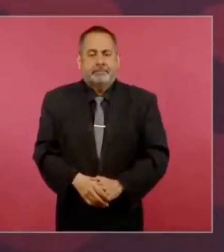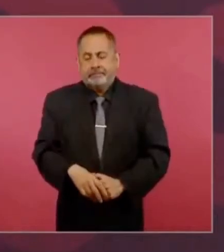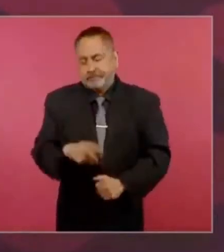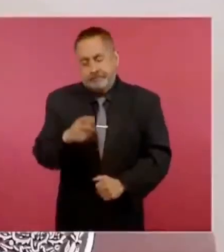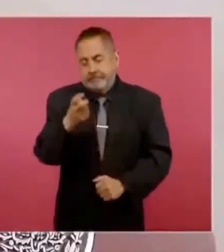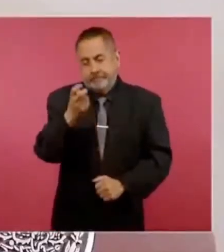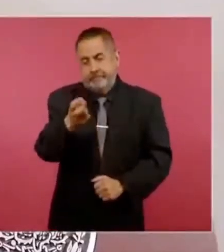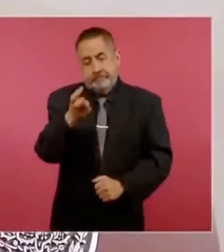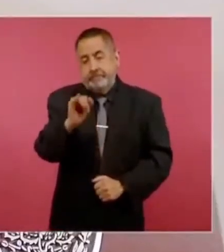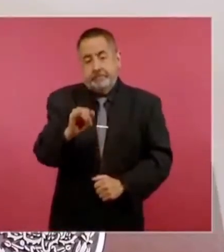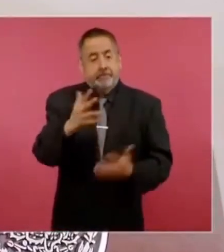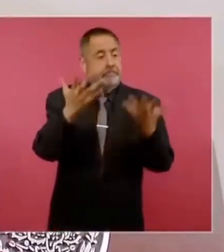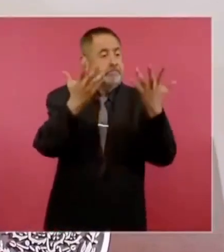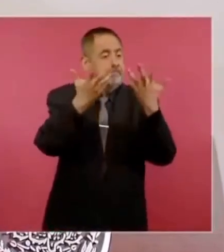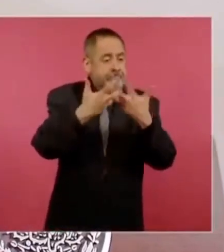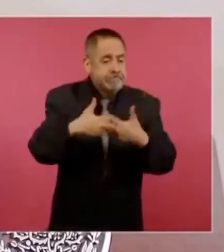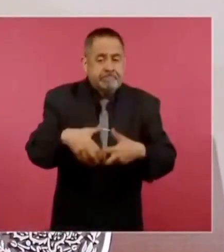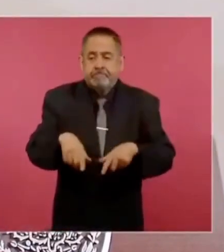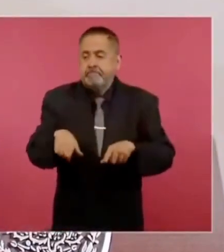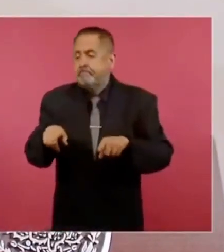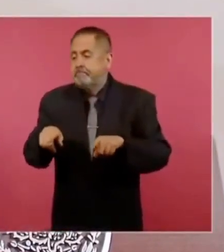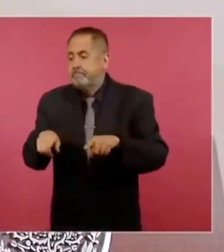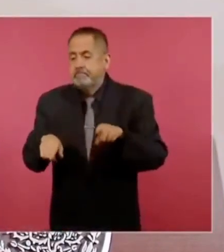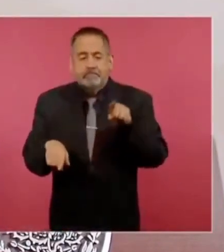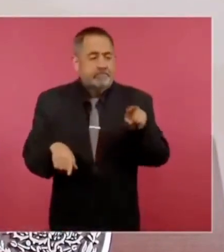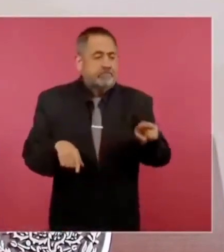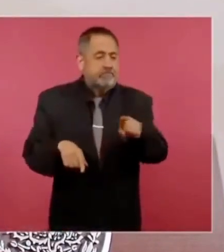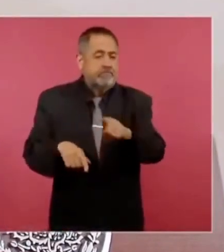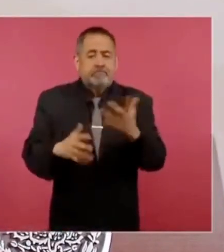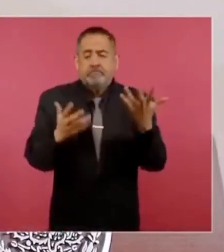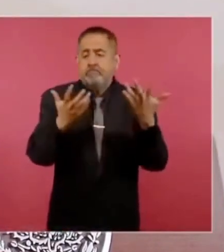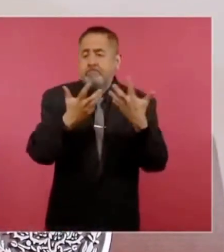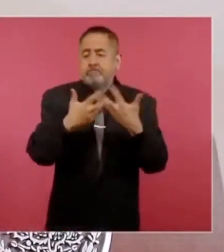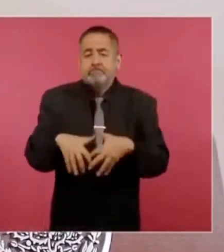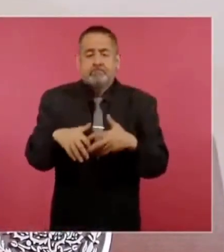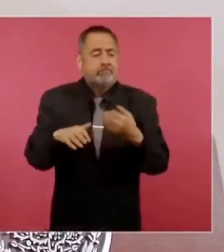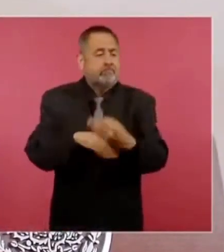así funcionaba el sistema.